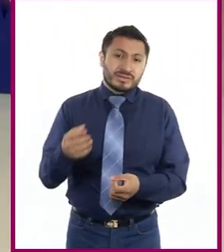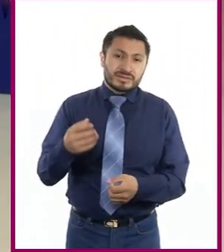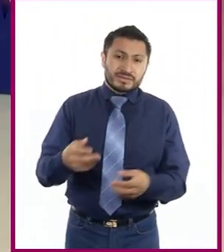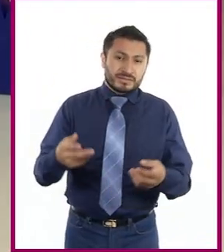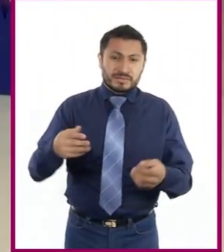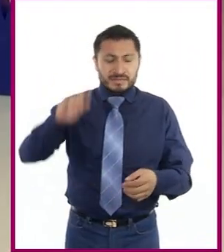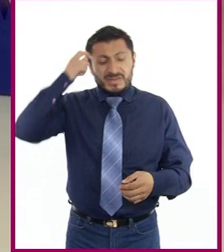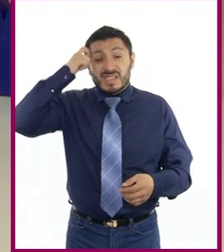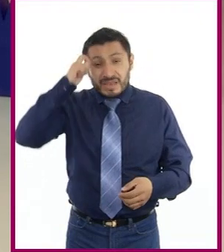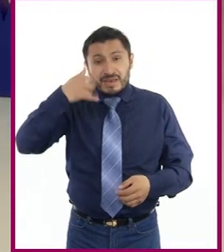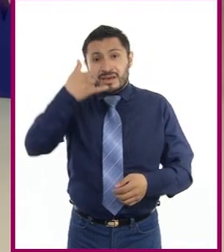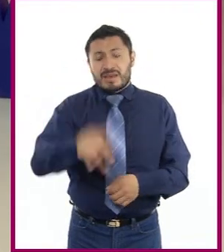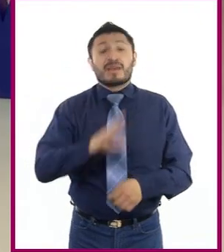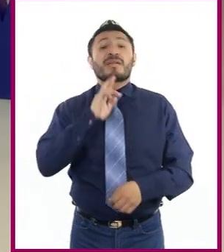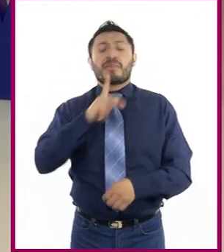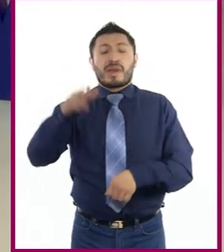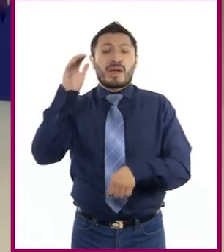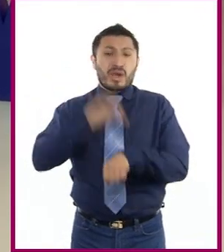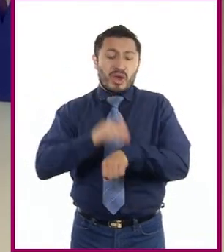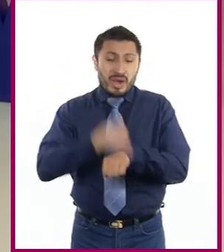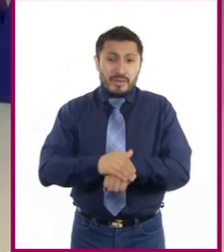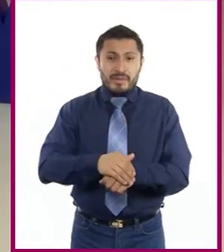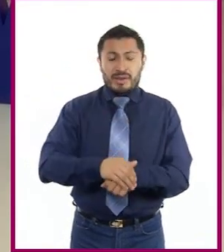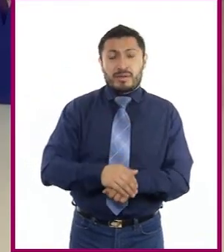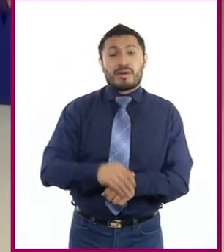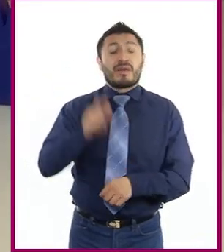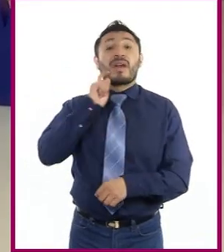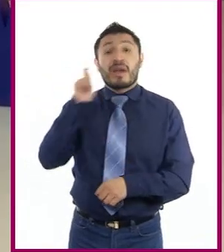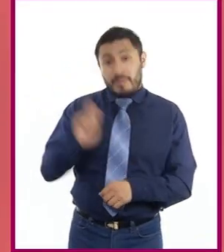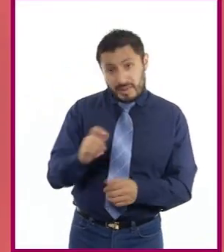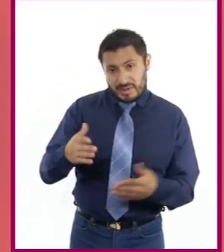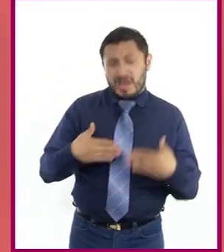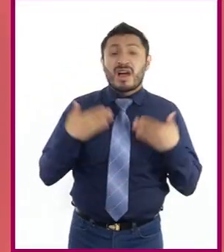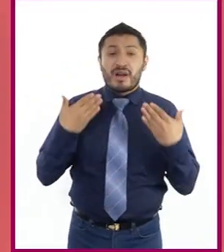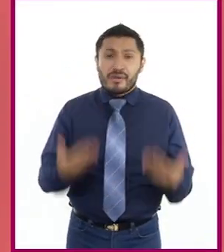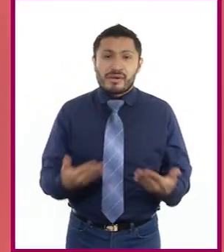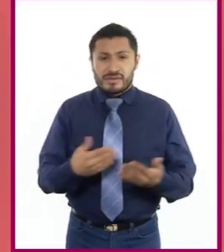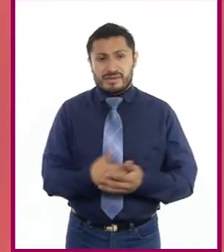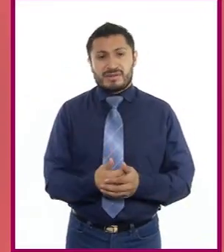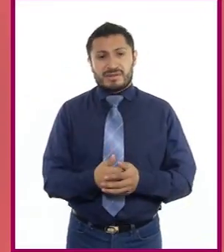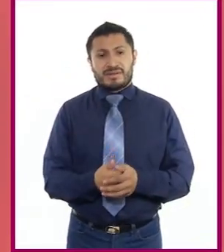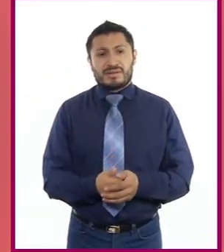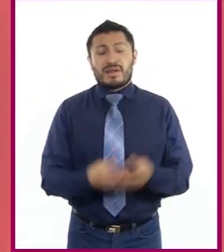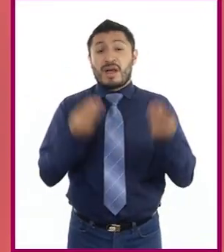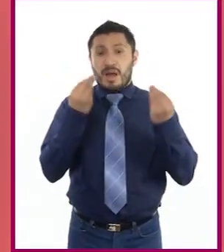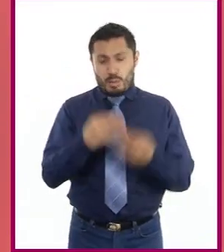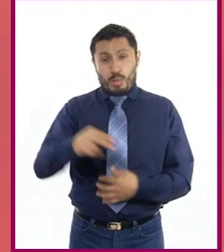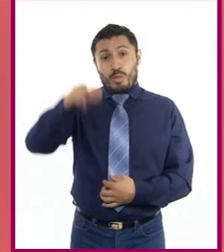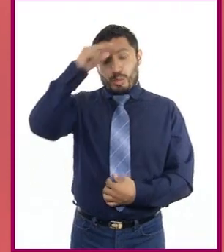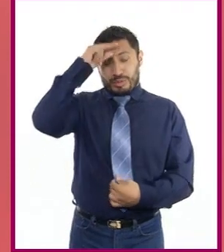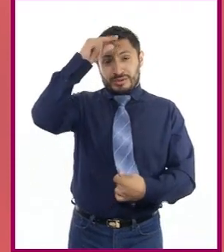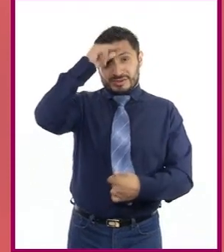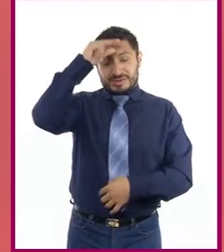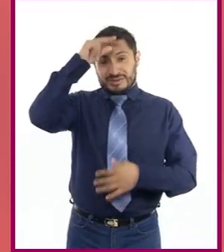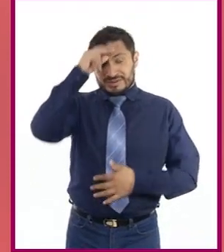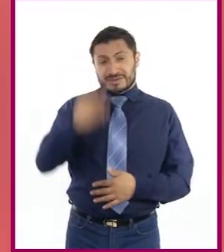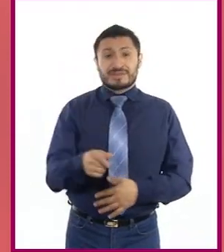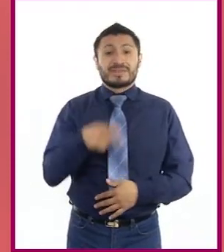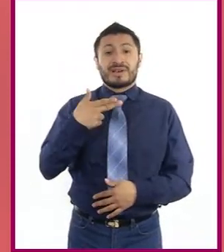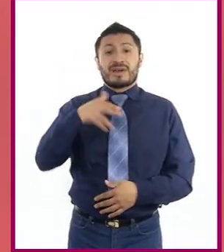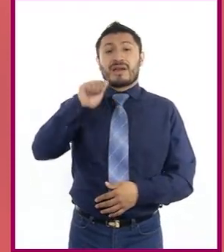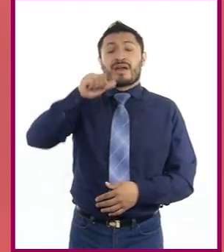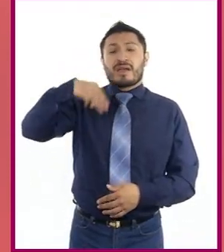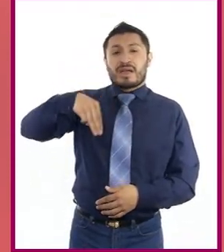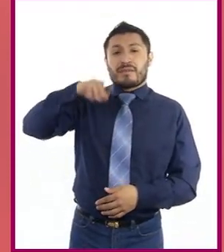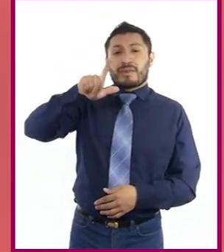supuesto, en su mejor amigo. Amistad, confianza. Muy inteligente, Hamlet decide fingir